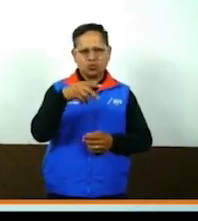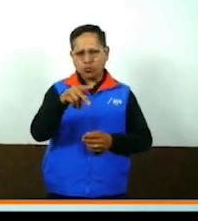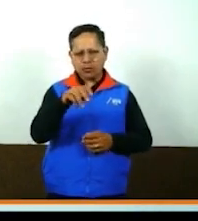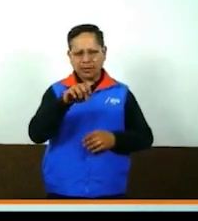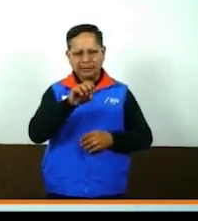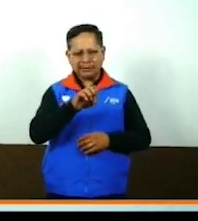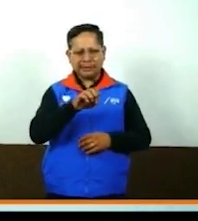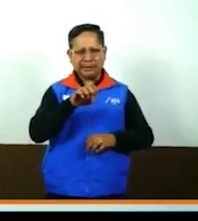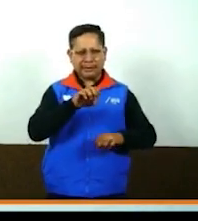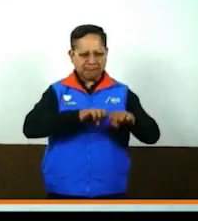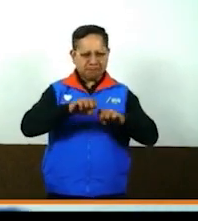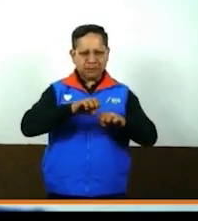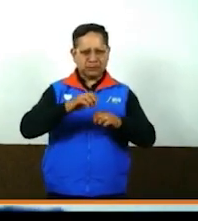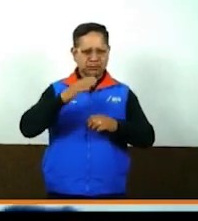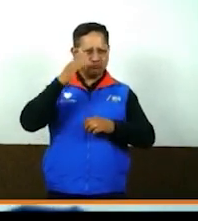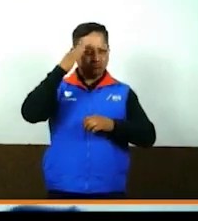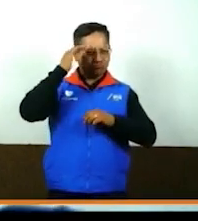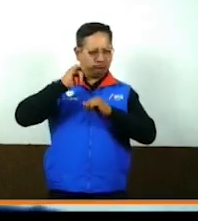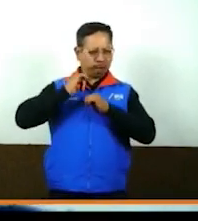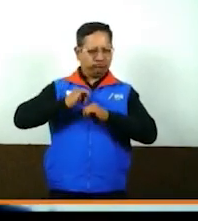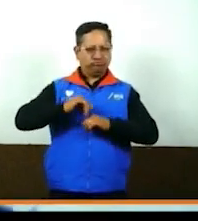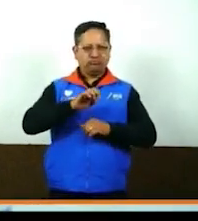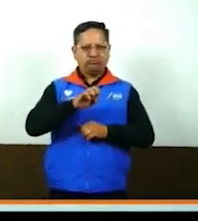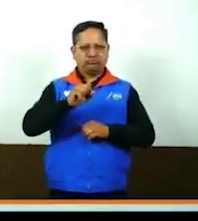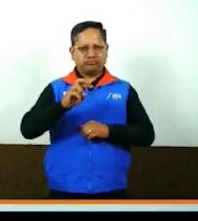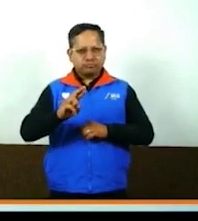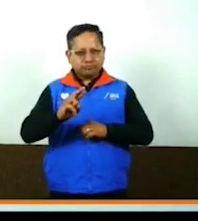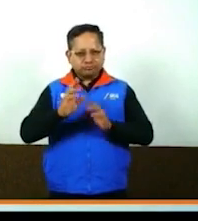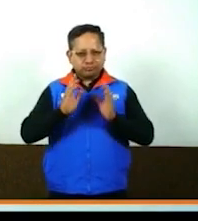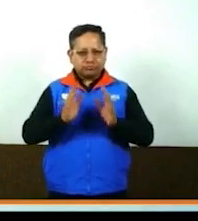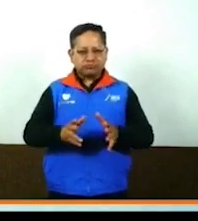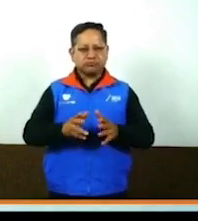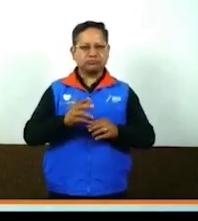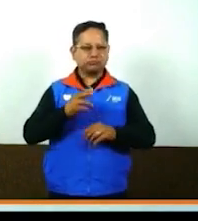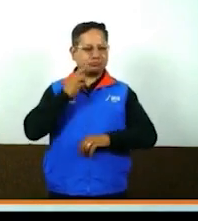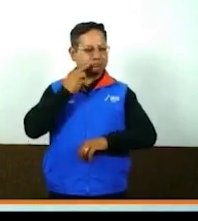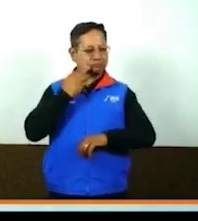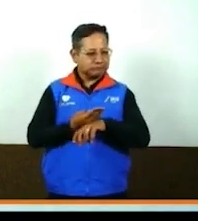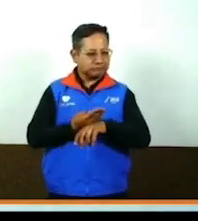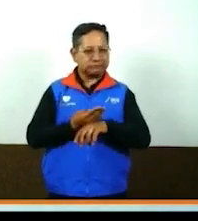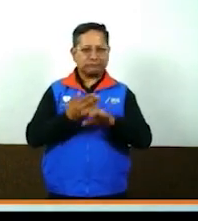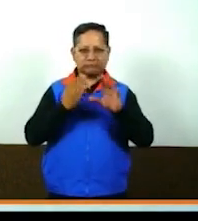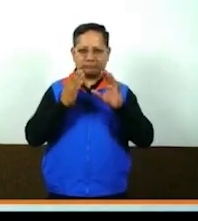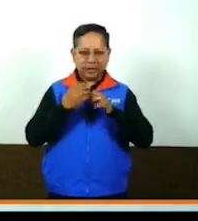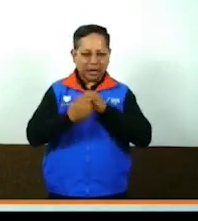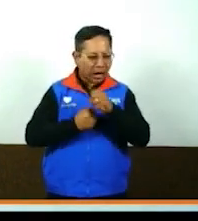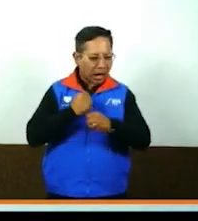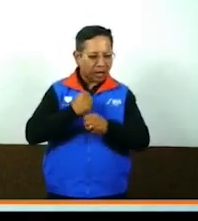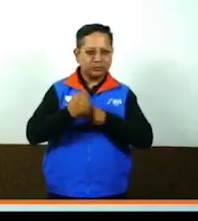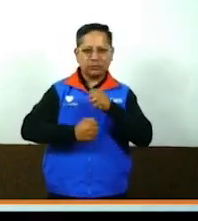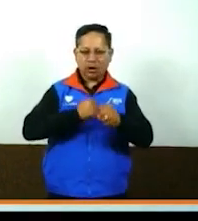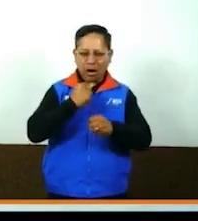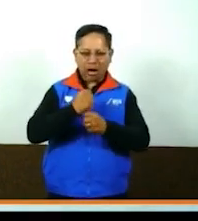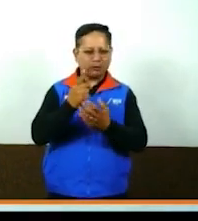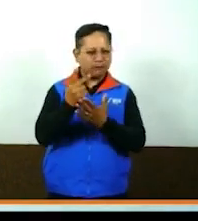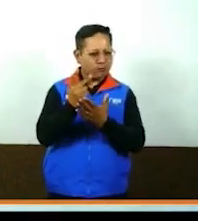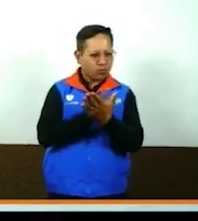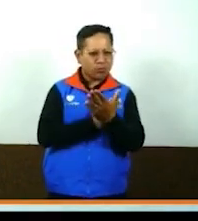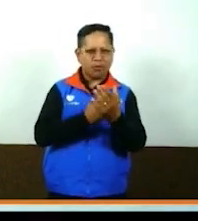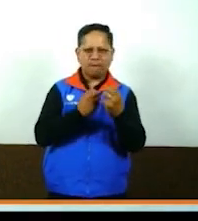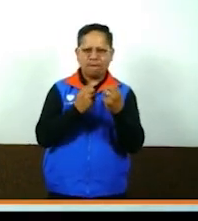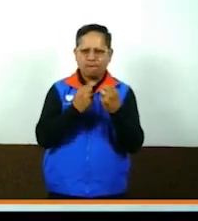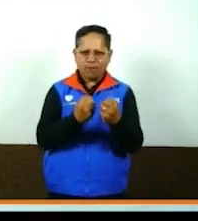empresas líderes en términos de responsabilidad social empresarial, que tienen años trabajando, tienen programas